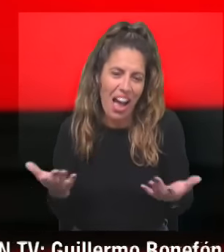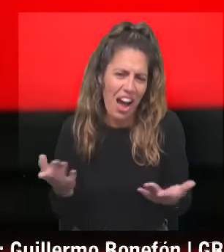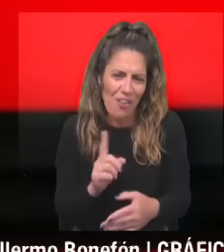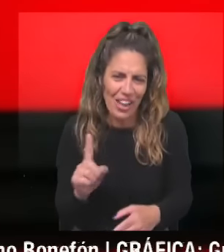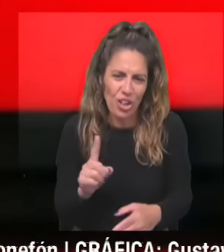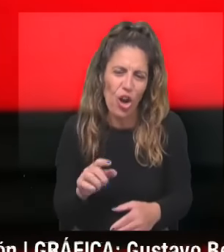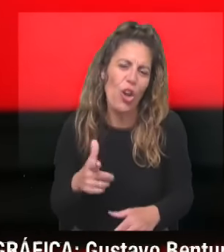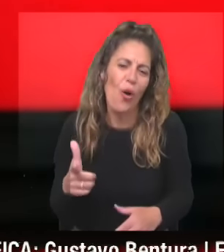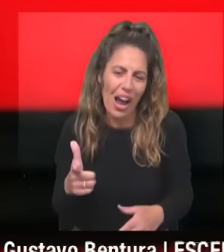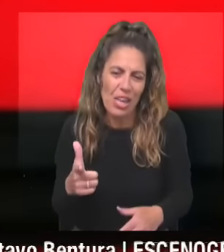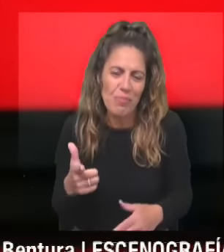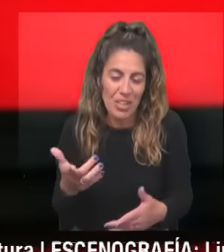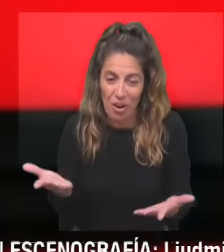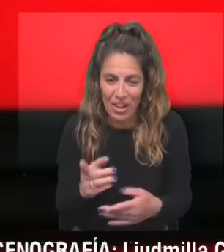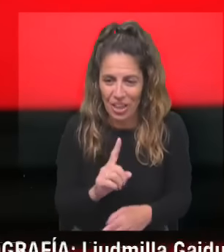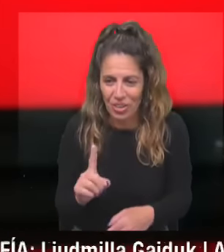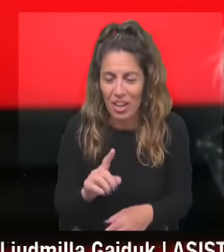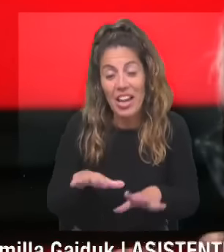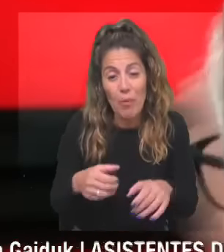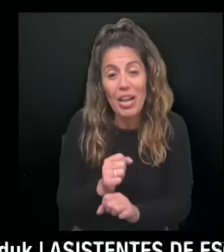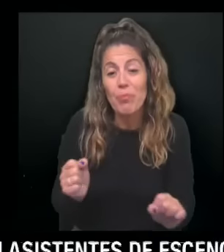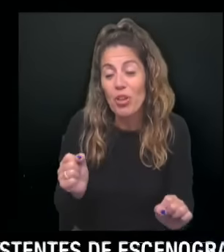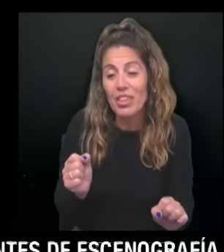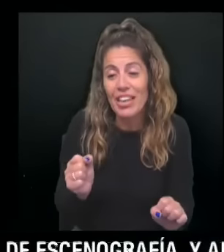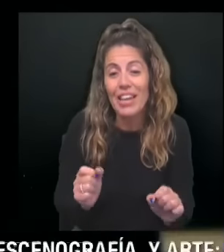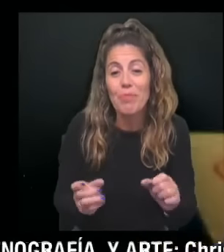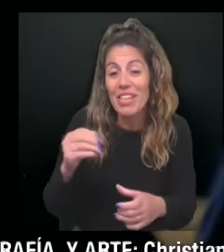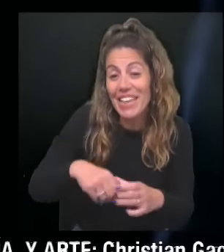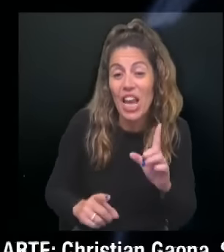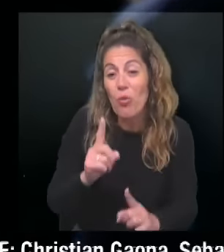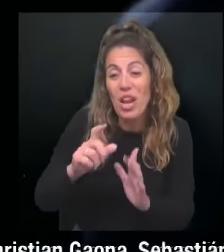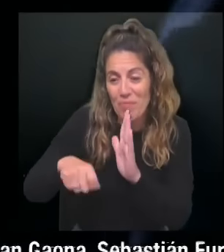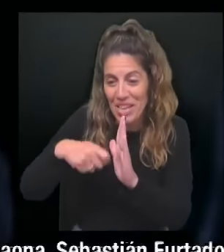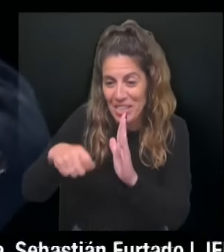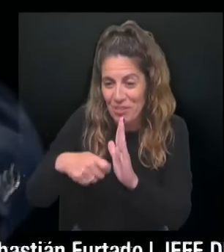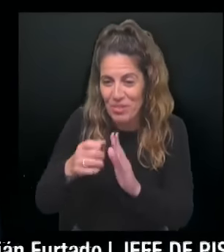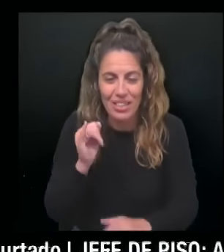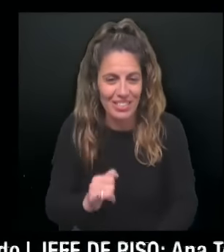no hay. Pero efectivamente. ¿Qué capaz otro, que podés meter alguno en alguna película.